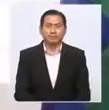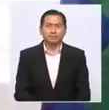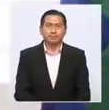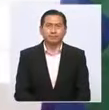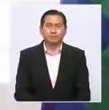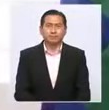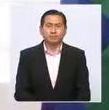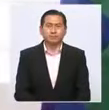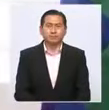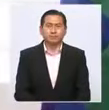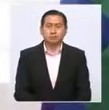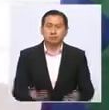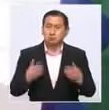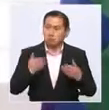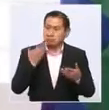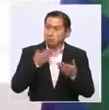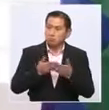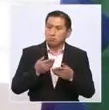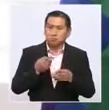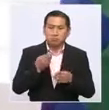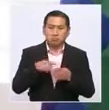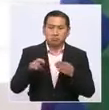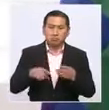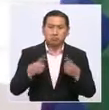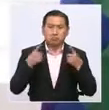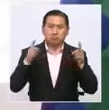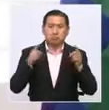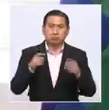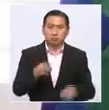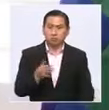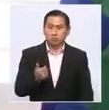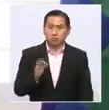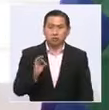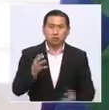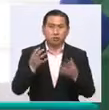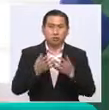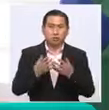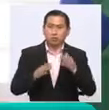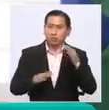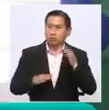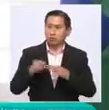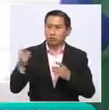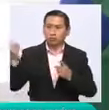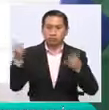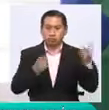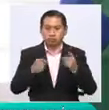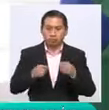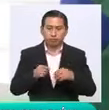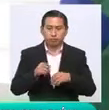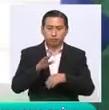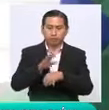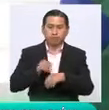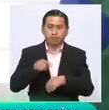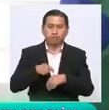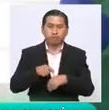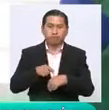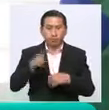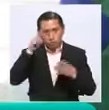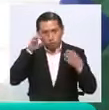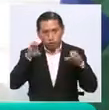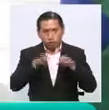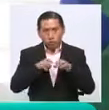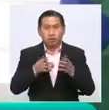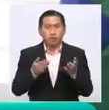se ha tenido un excelente resultado. Son más de 19 empresas que se han presentado a esta convocatoria. Y recalco convocatoria